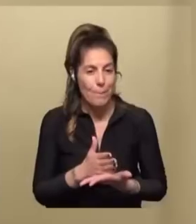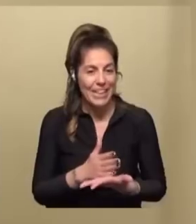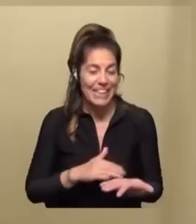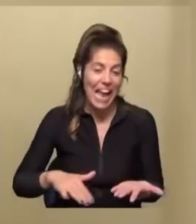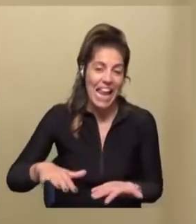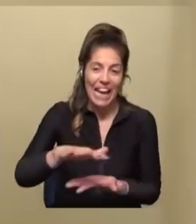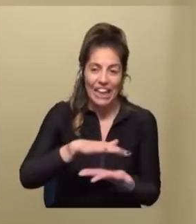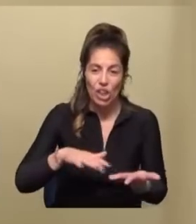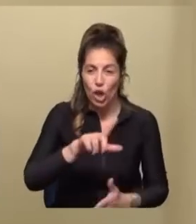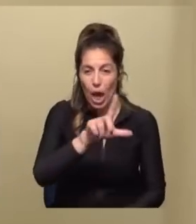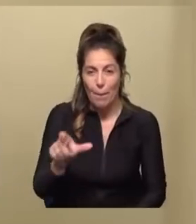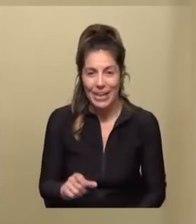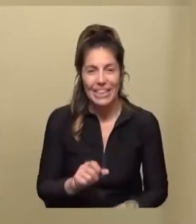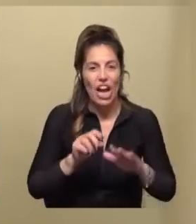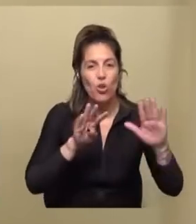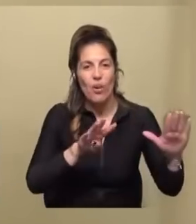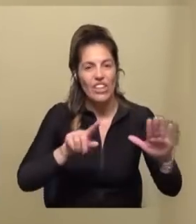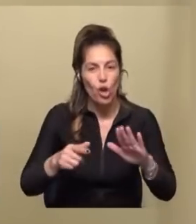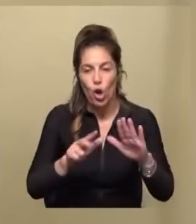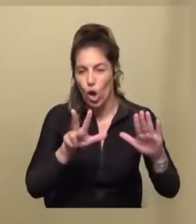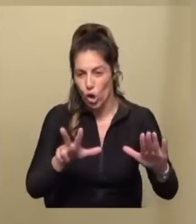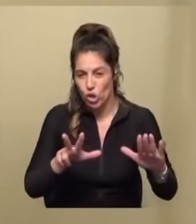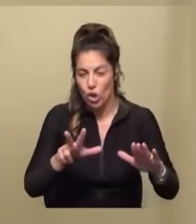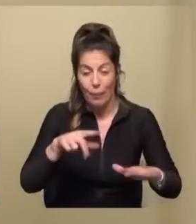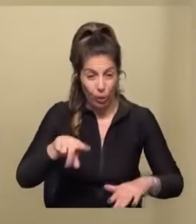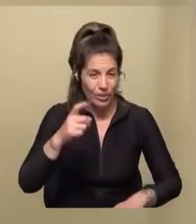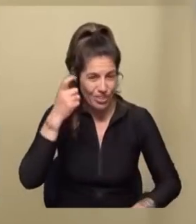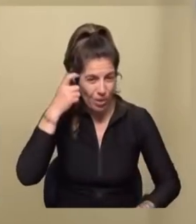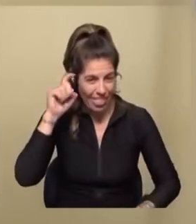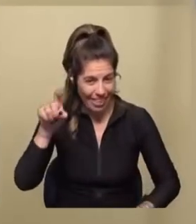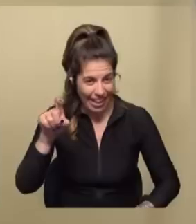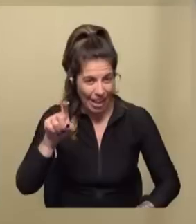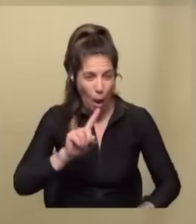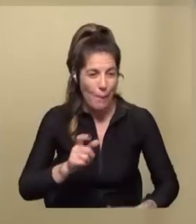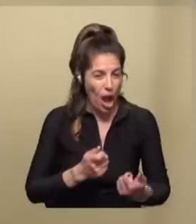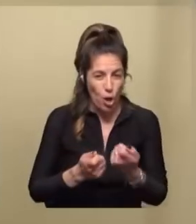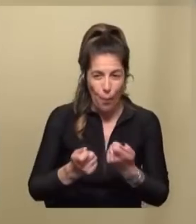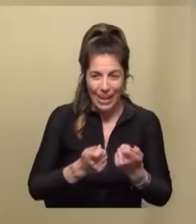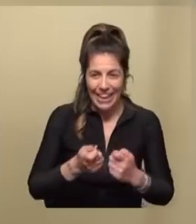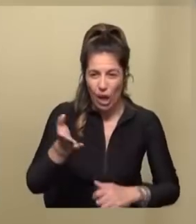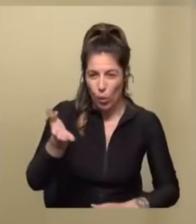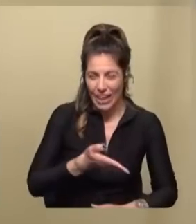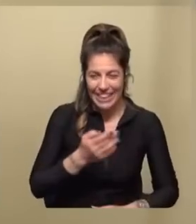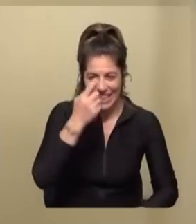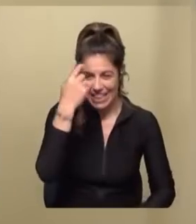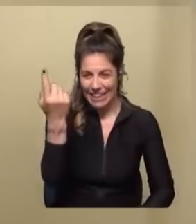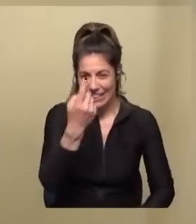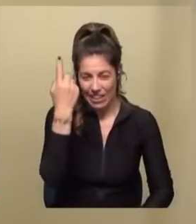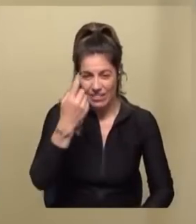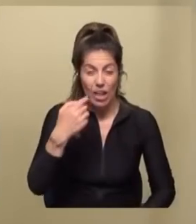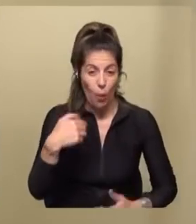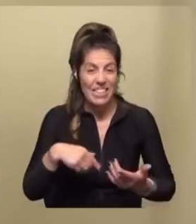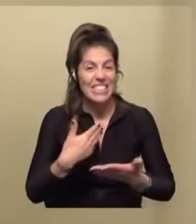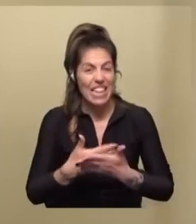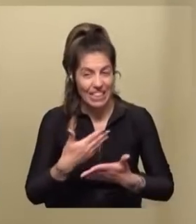región de las Américas es de 9,8 para que ustedes tengan una idea para no manejar una tasa internacional sino algo más